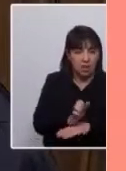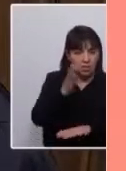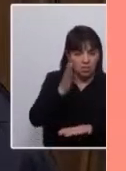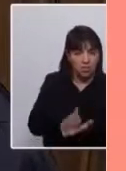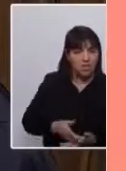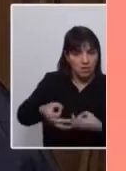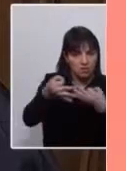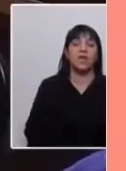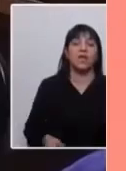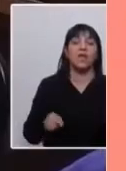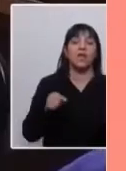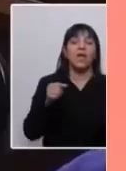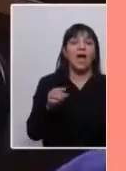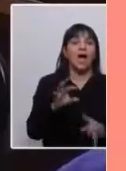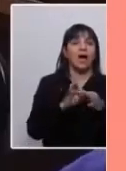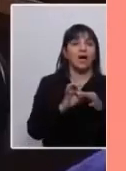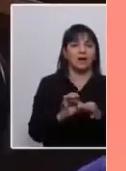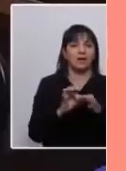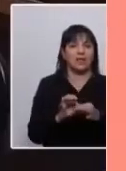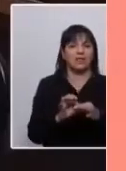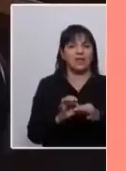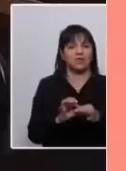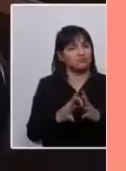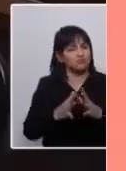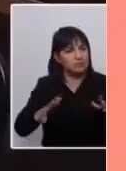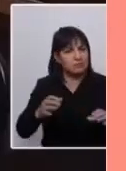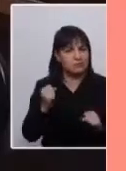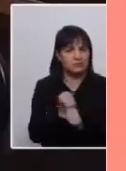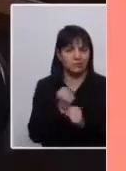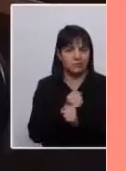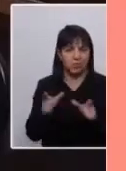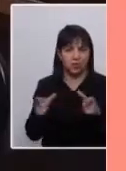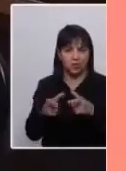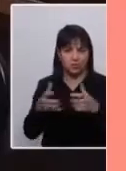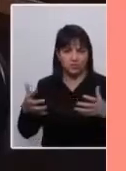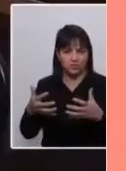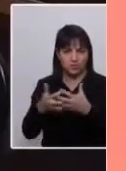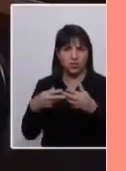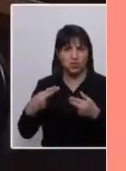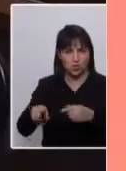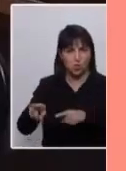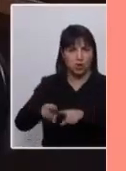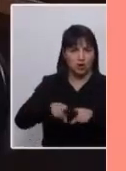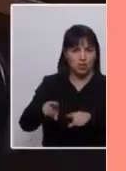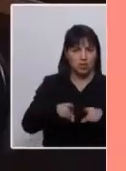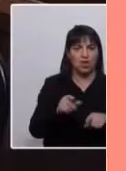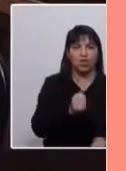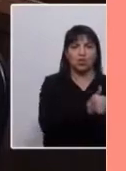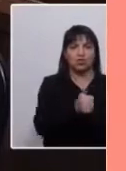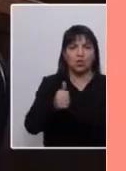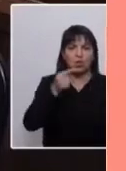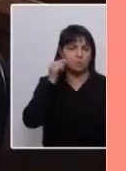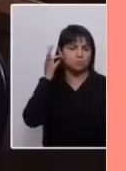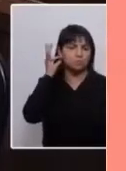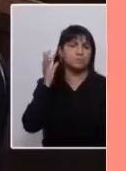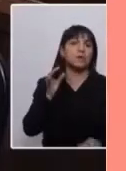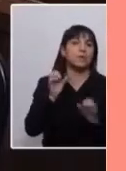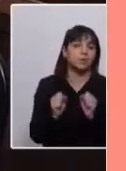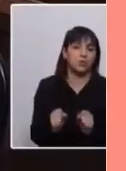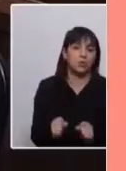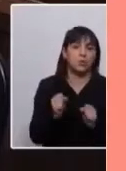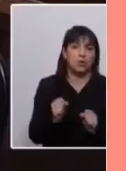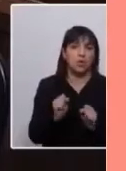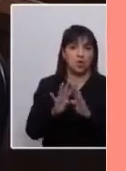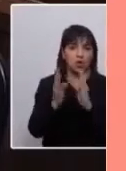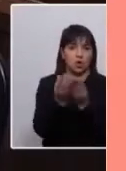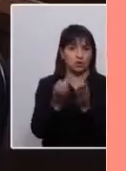cierto?, con Mauricio le vamos a hacer muchas preguntas. Por favor. Tuvo Fernando Atria la semana pasada, y vamos a conversar sobre eso, porque es